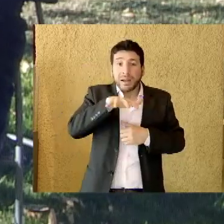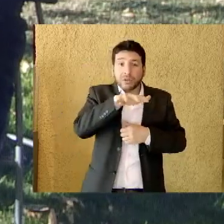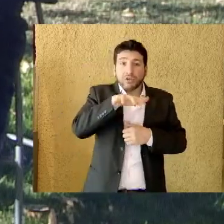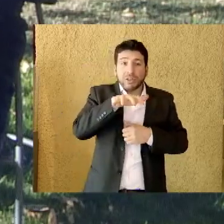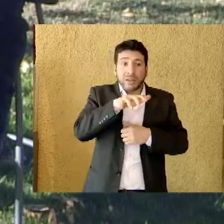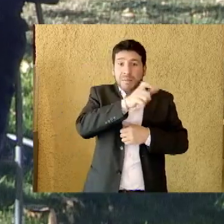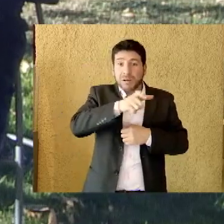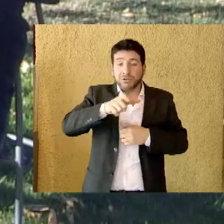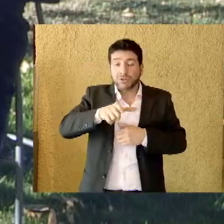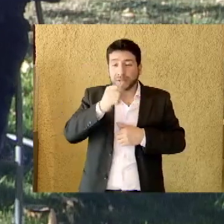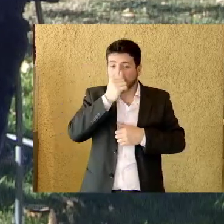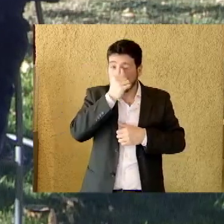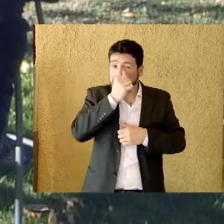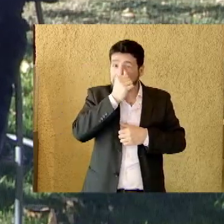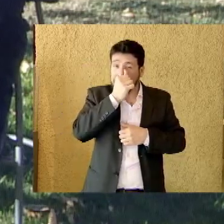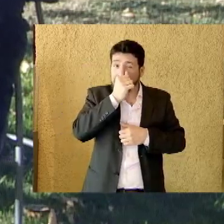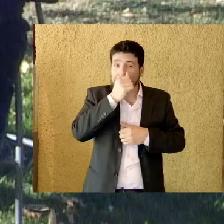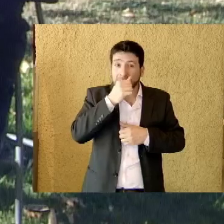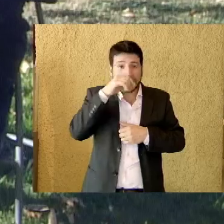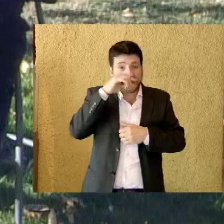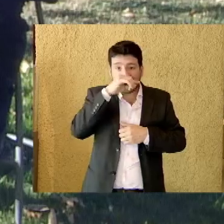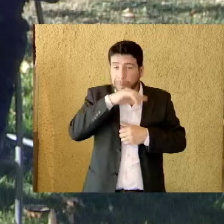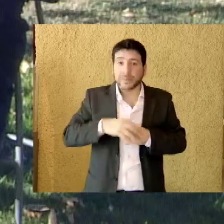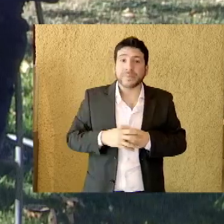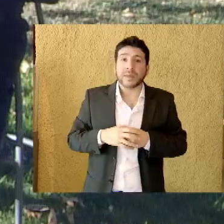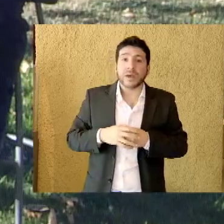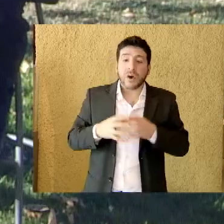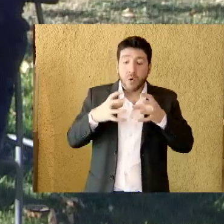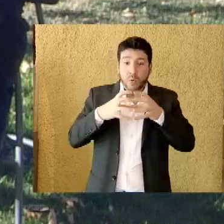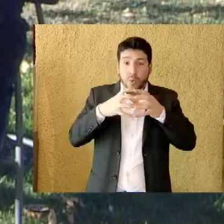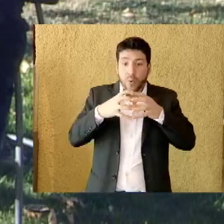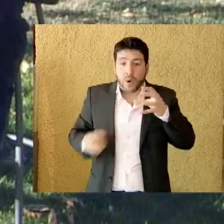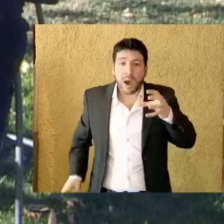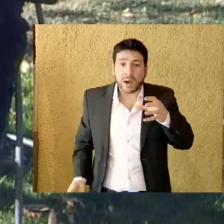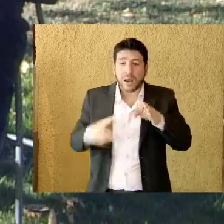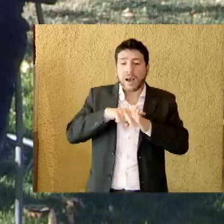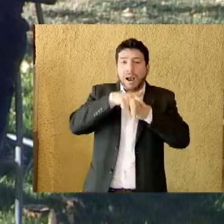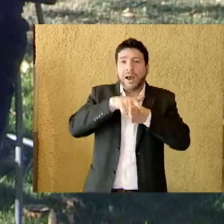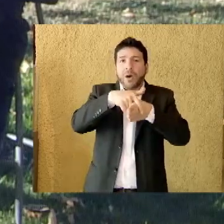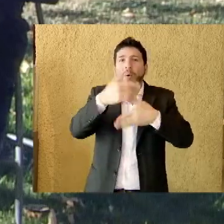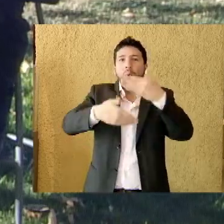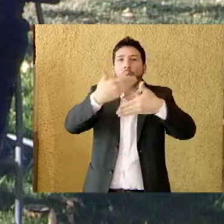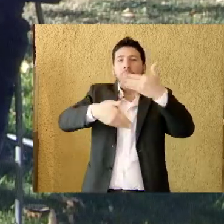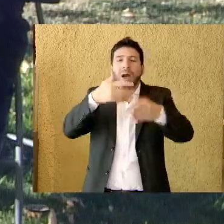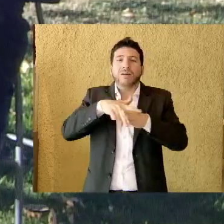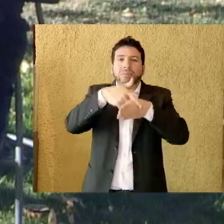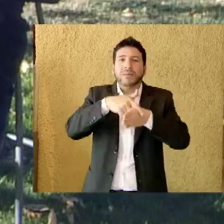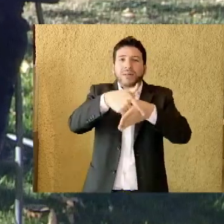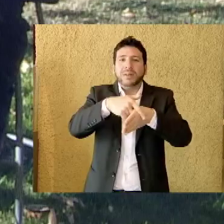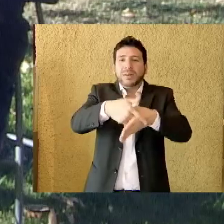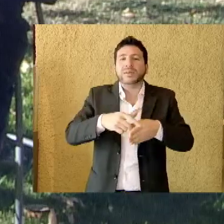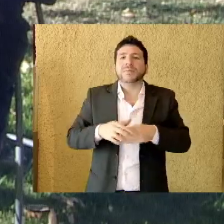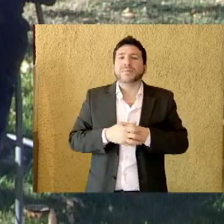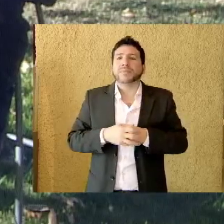con los juegos de bolas, con los juegos sobre todo a caballo, como podía ser la sortija,